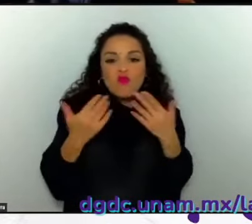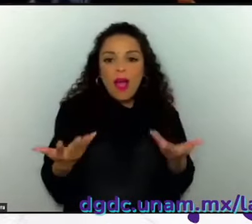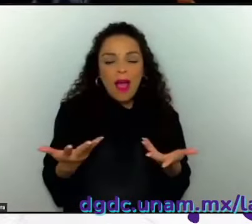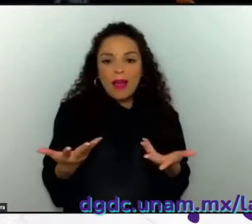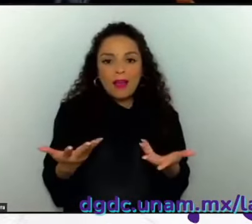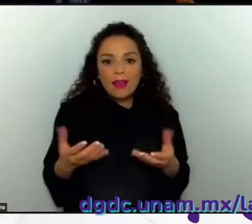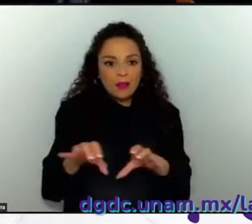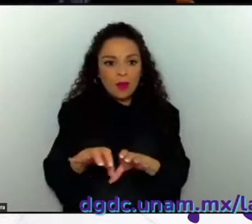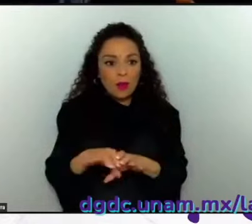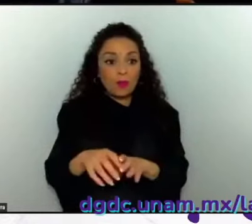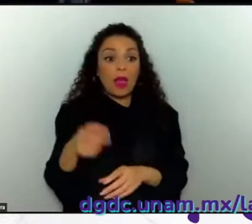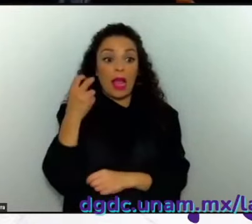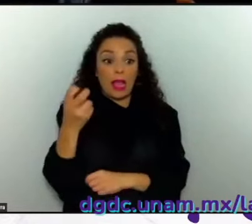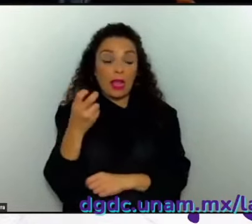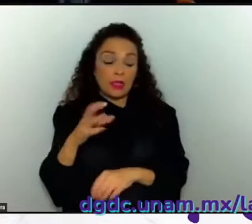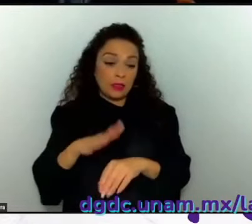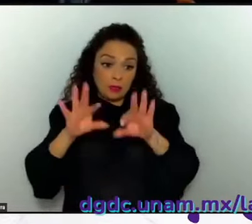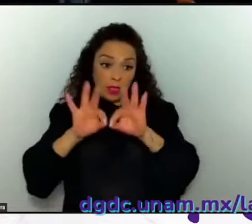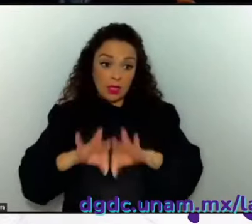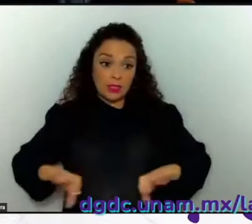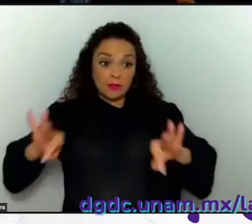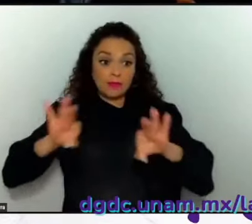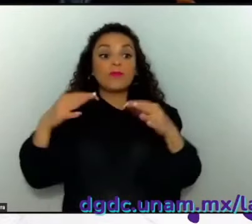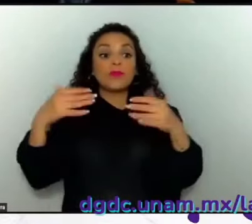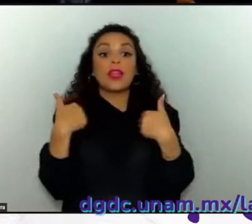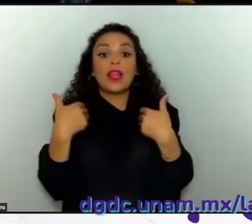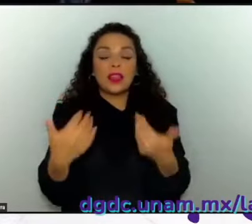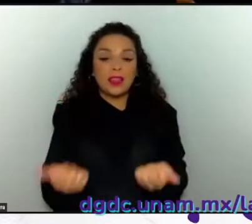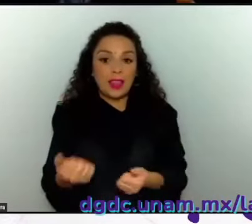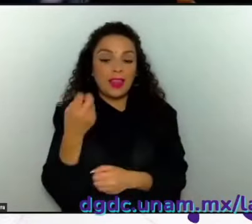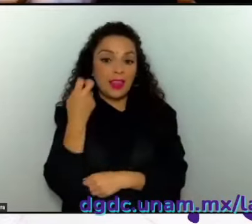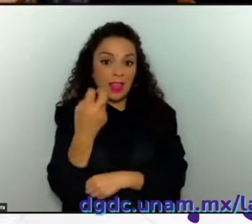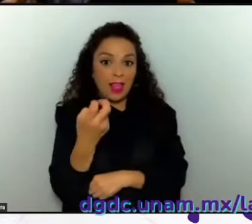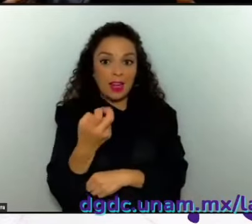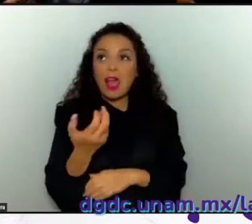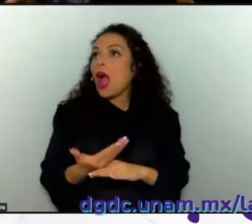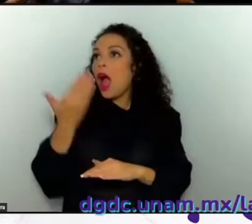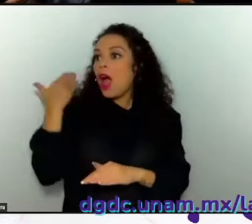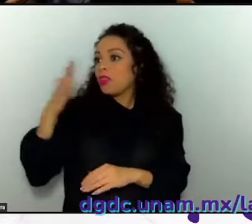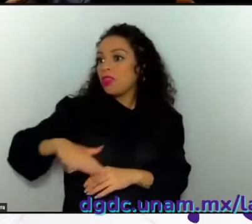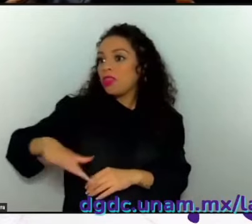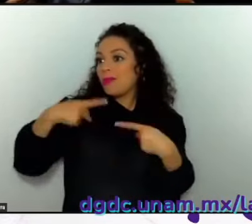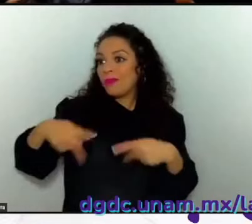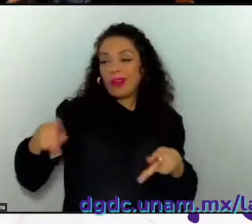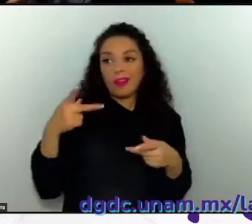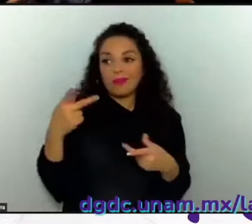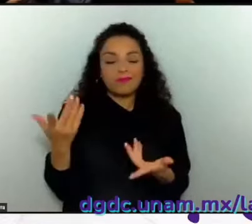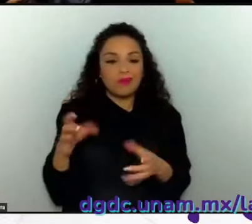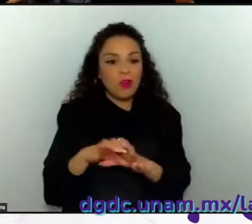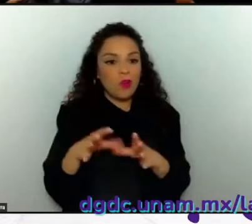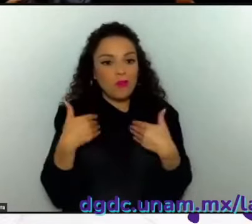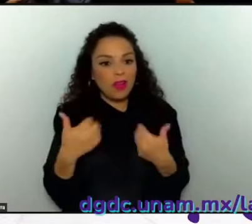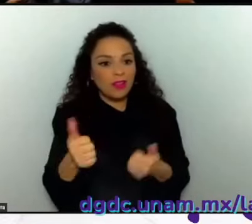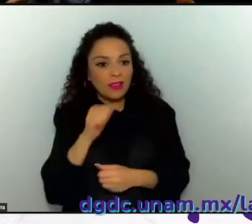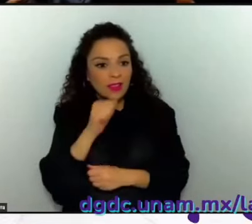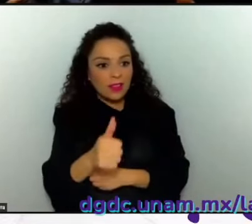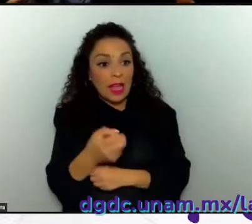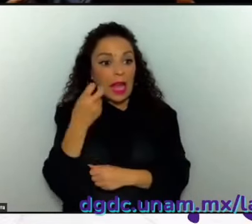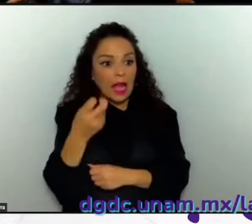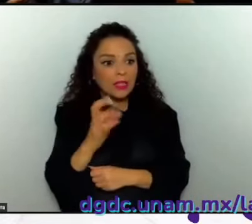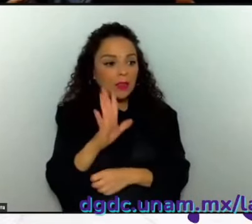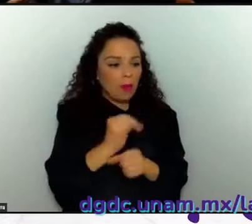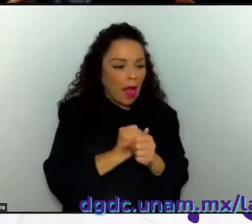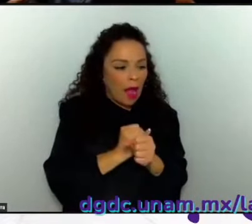potencialmente podría ser la primera persona en entender algo que nunca nadie ha entendido. Y eso le da un encanto muy especial, convertirse en una especie de detective